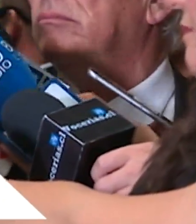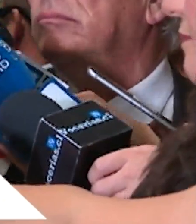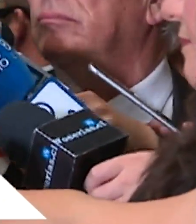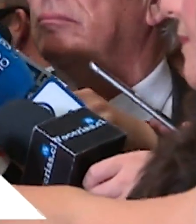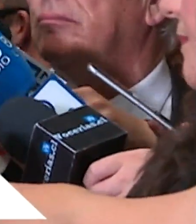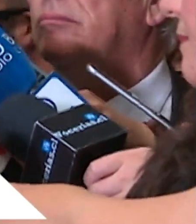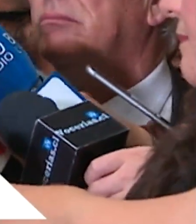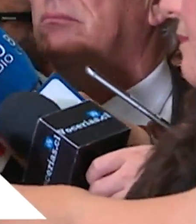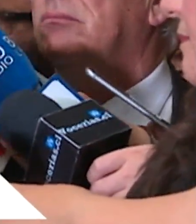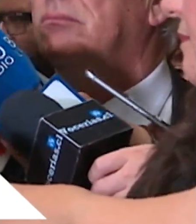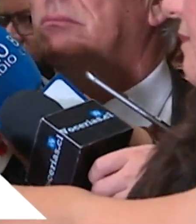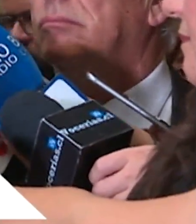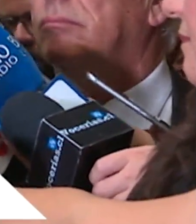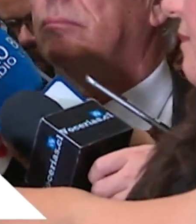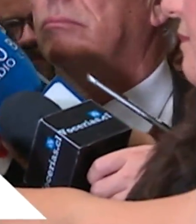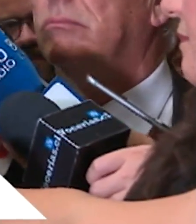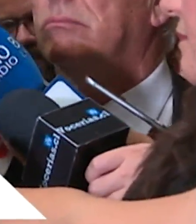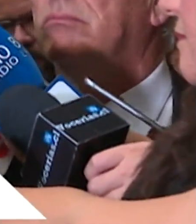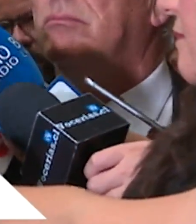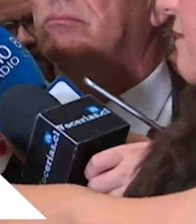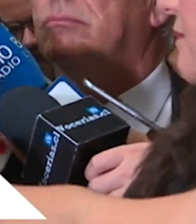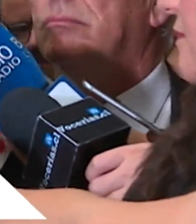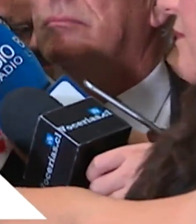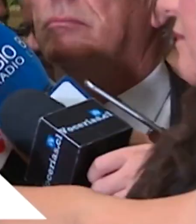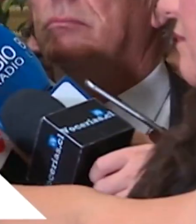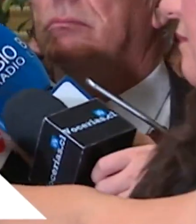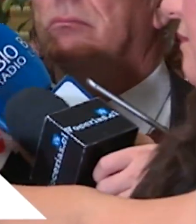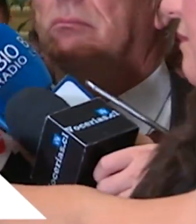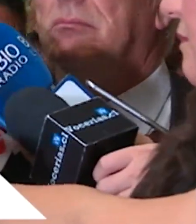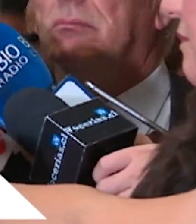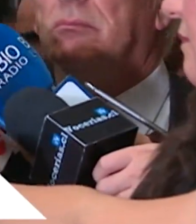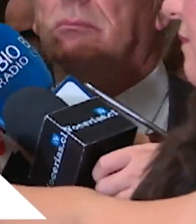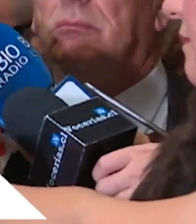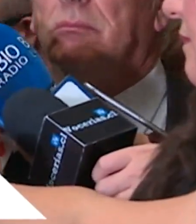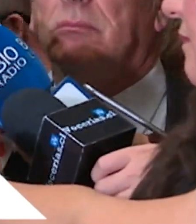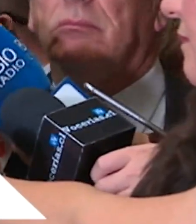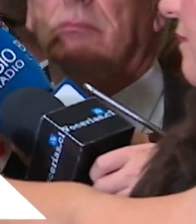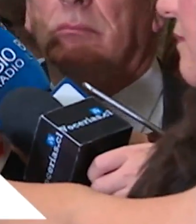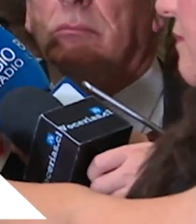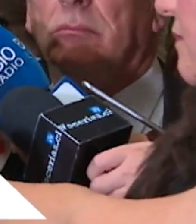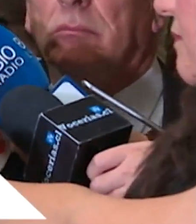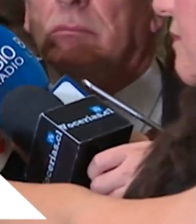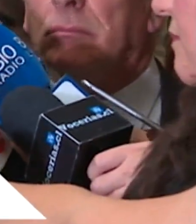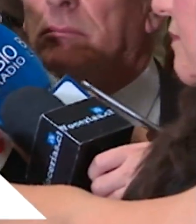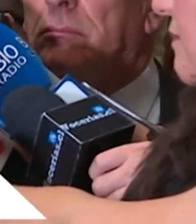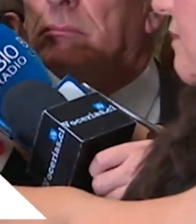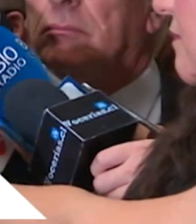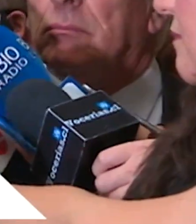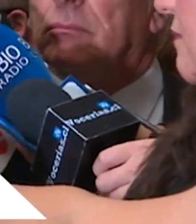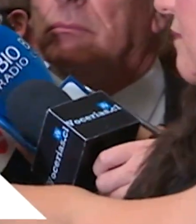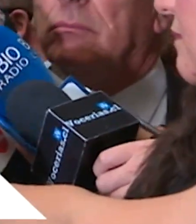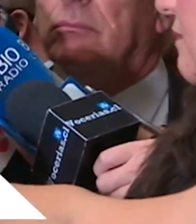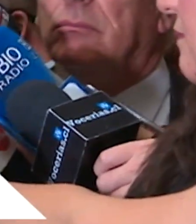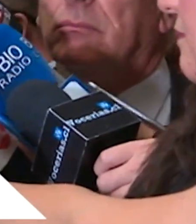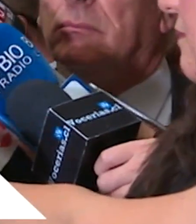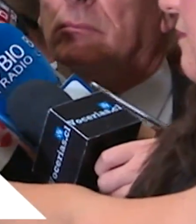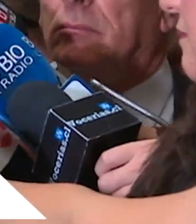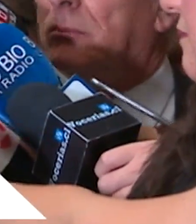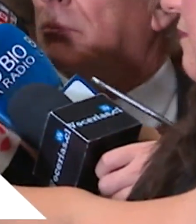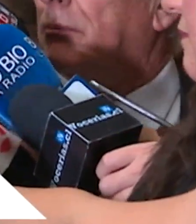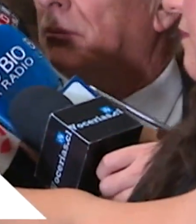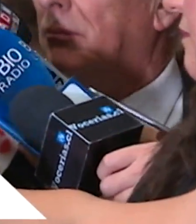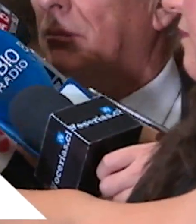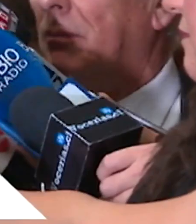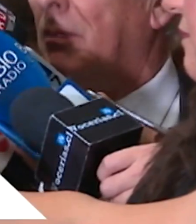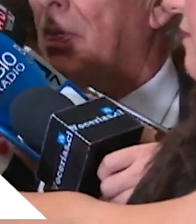provechosa y que nos permite además eh devolverle también eh la posibilidad de que las familias de la novena región puedan recibir a las autoridades y estas a su vez